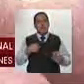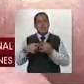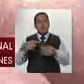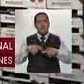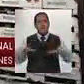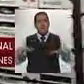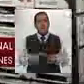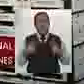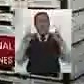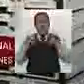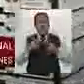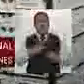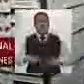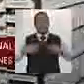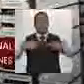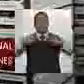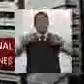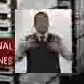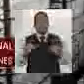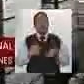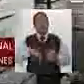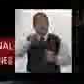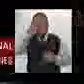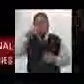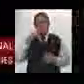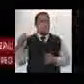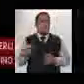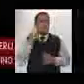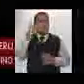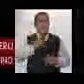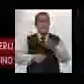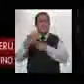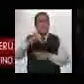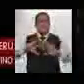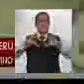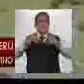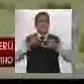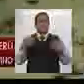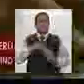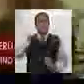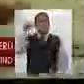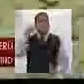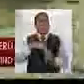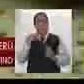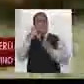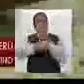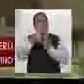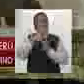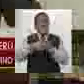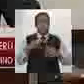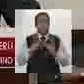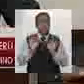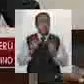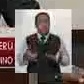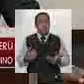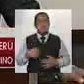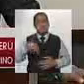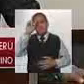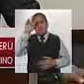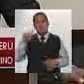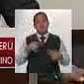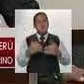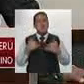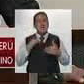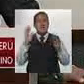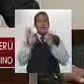mercados destinos se incrementaron. Hoy el Perú es el primer exportador mundial de espárragos, café y banano orgánico. Perú tiene